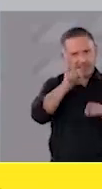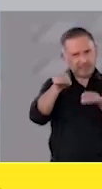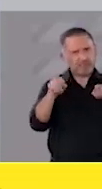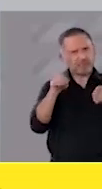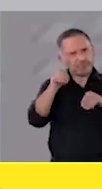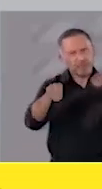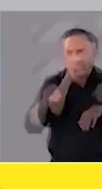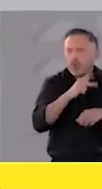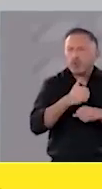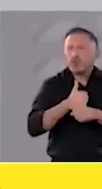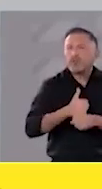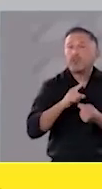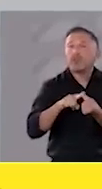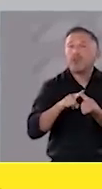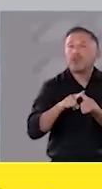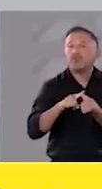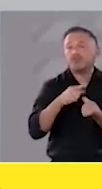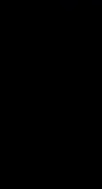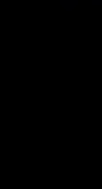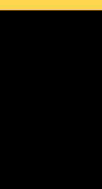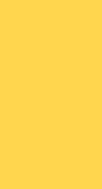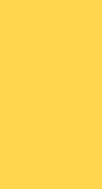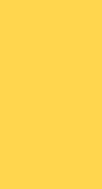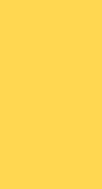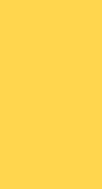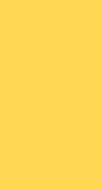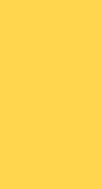supuesto, ciudadanos mexicanos.